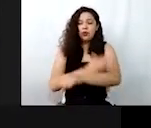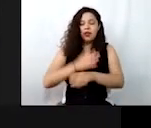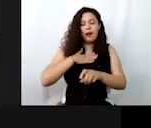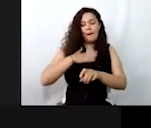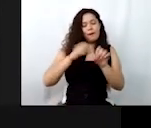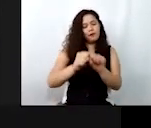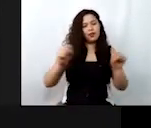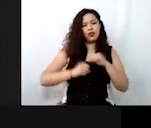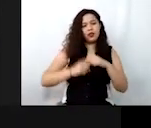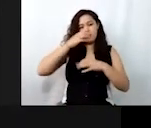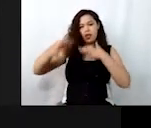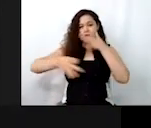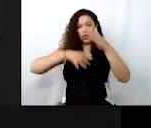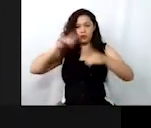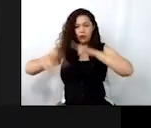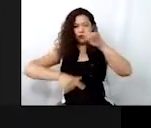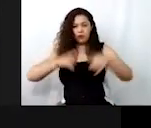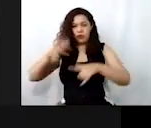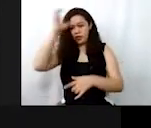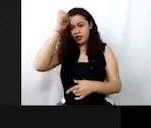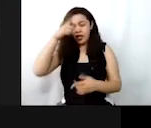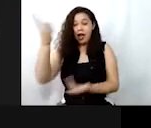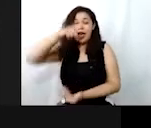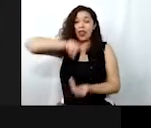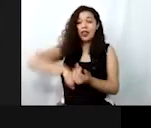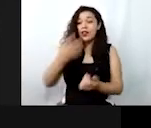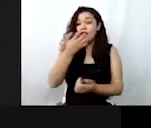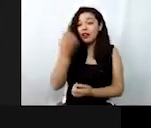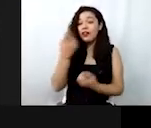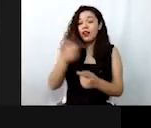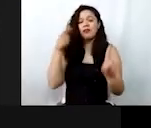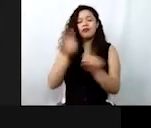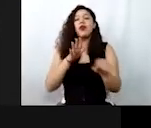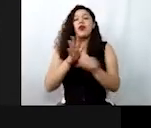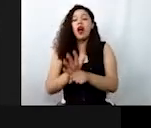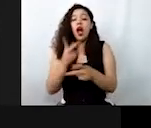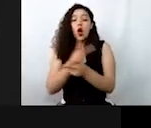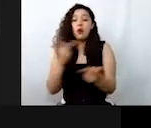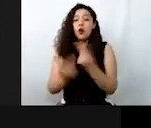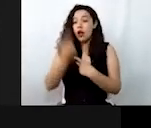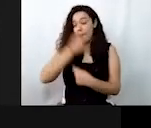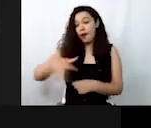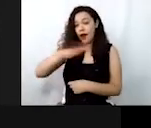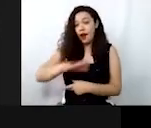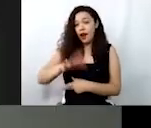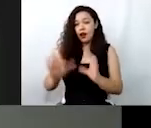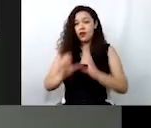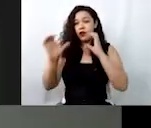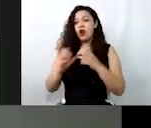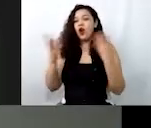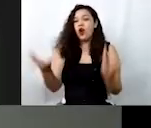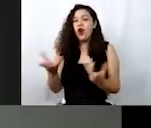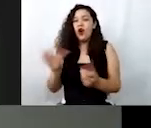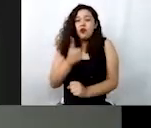en una feria de ciencias dentro del colegio, en donde nuestra consigna era crear un producto que ayudara al medio ambiente o mejorar uno ya existente con la